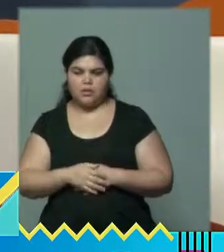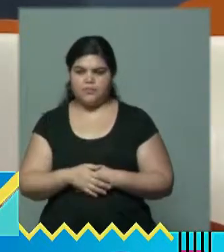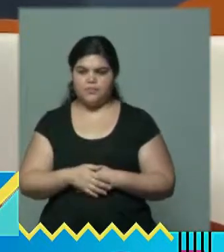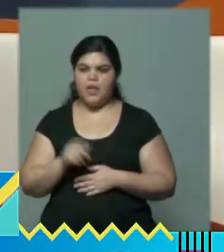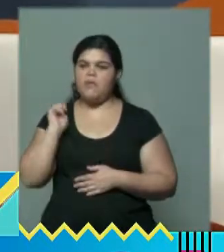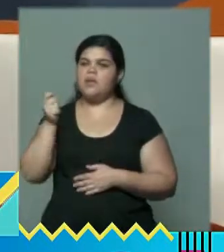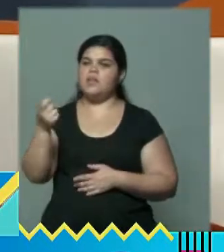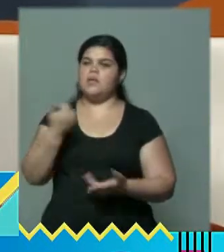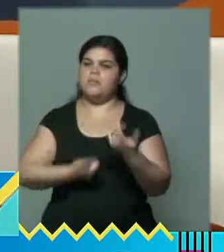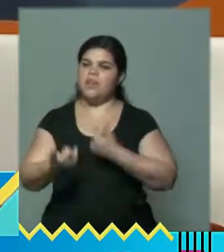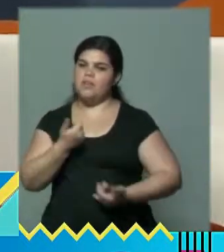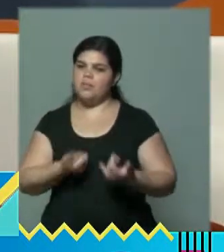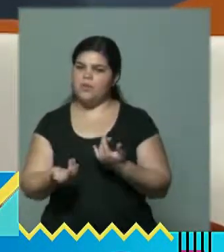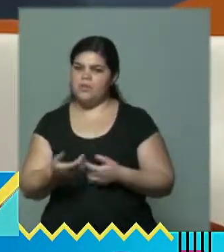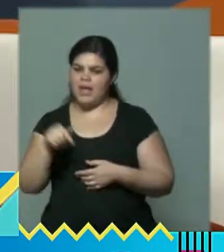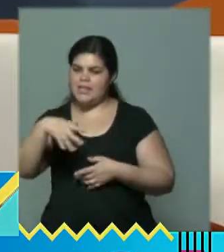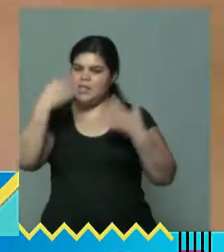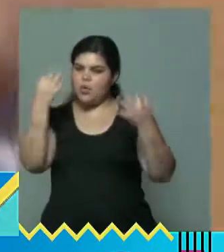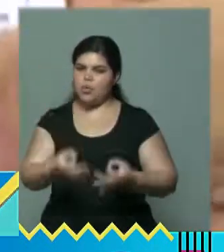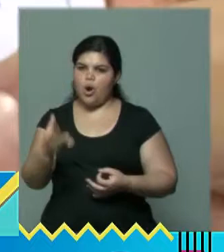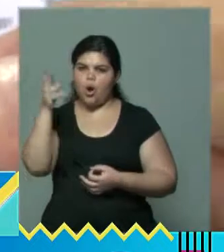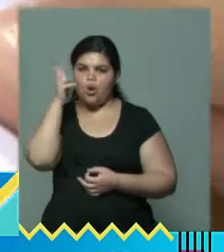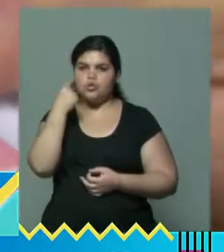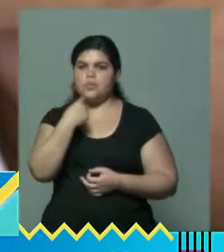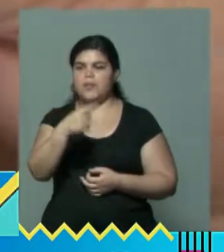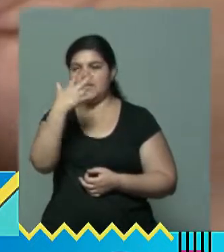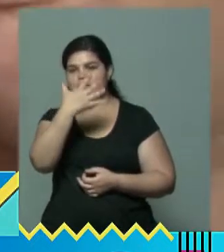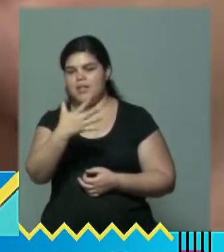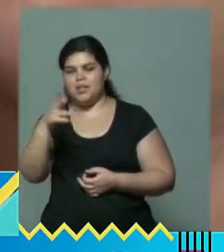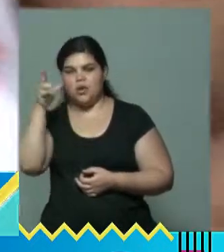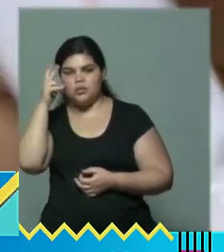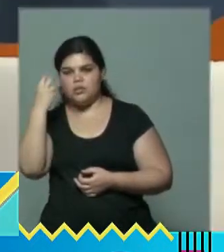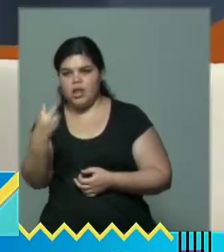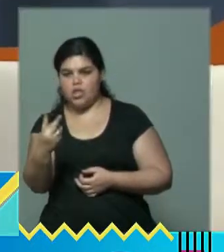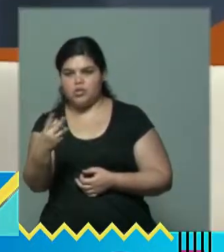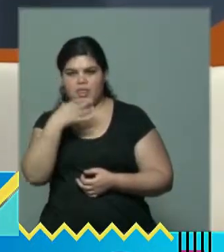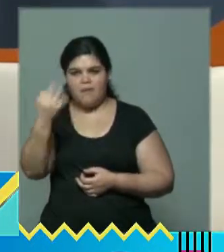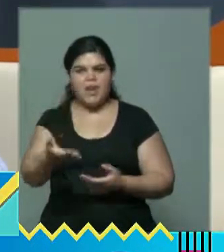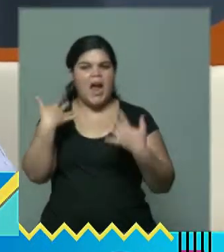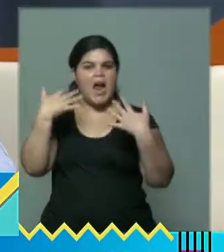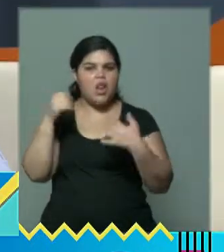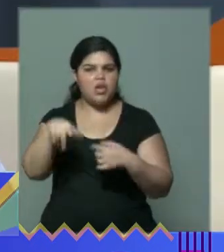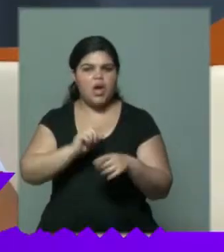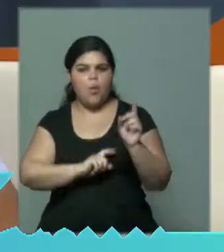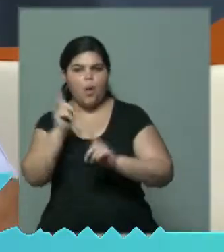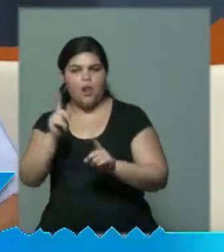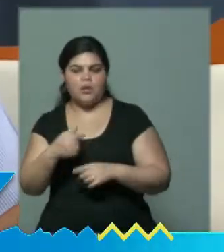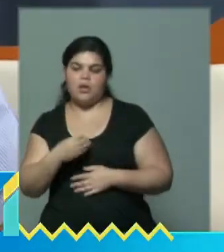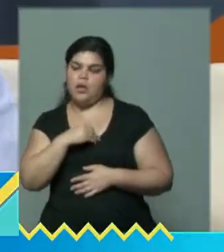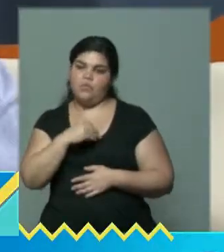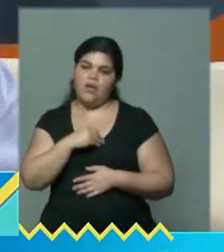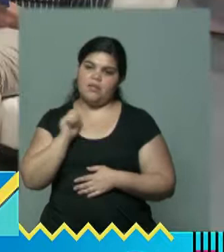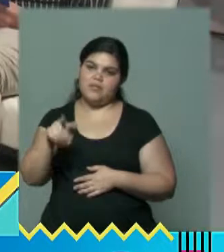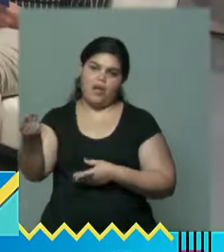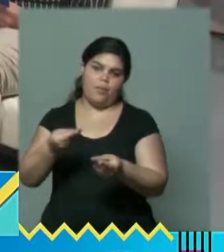a mí y quién me certificó que son 8.582 calorías la suministrada? Tengo que creer en la buena fe de la empresa, que es lo